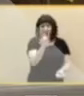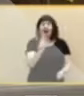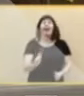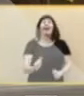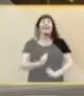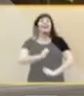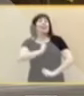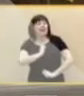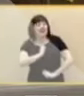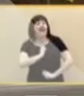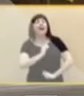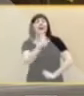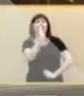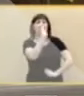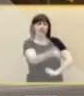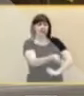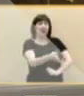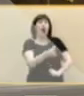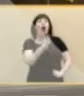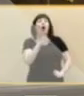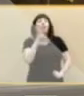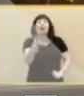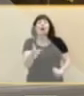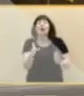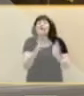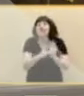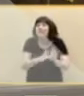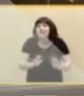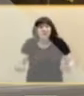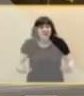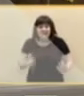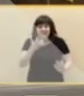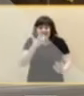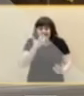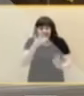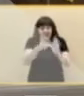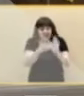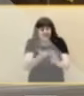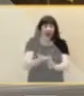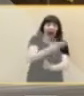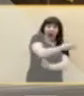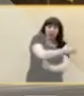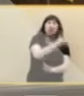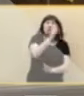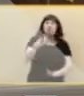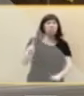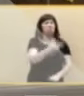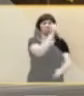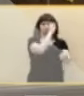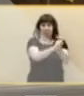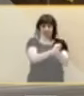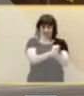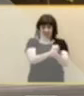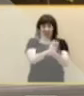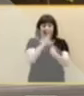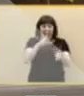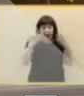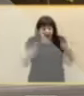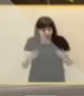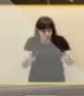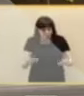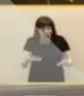la Audiencia Nacional en virtud de la cual hay que echar al presidente del Gobierno. De manera, Luis, que no sería exagerado decir que el señor de Prada